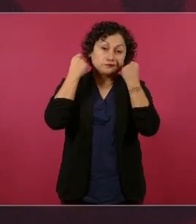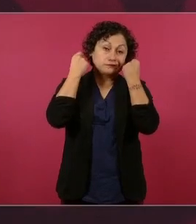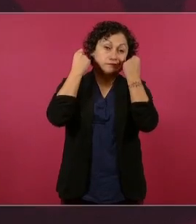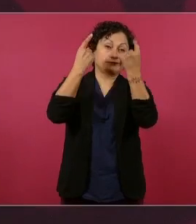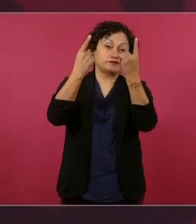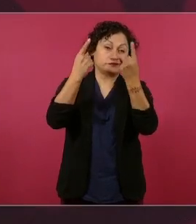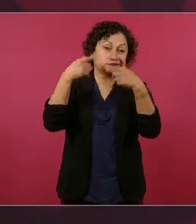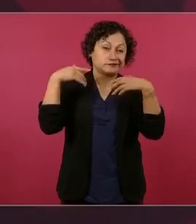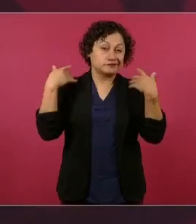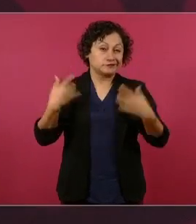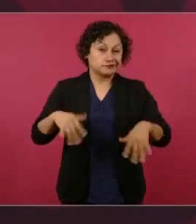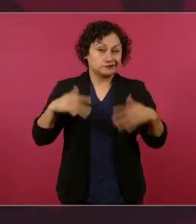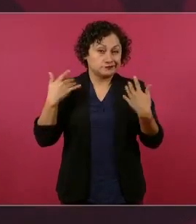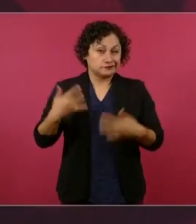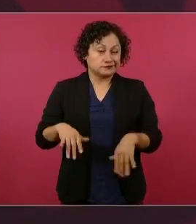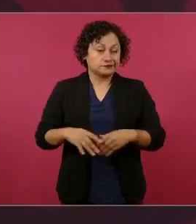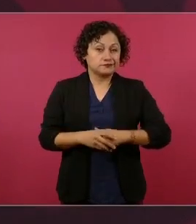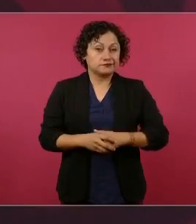muy